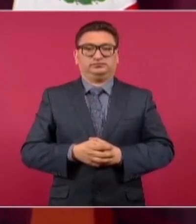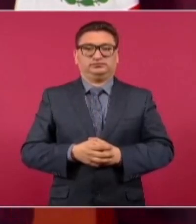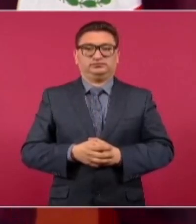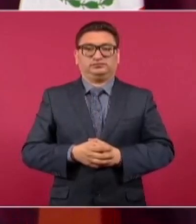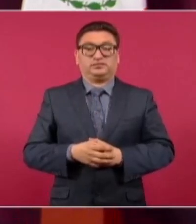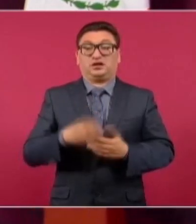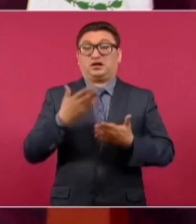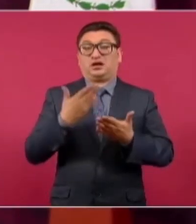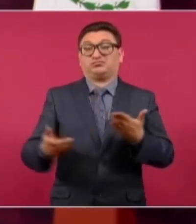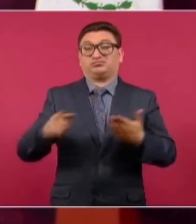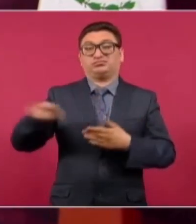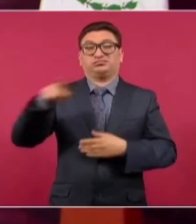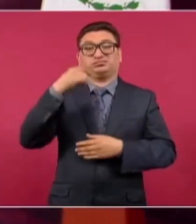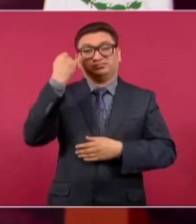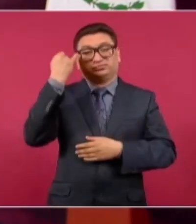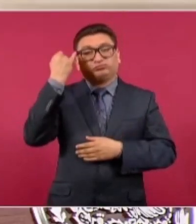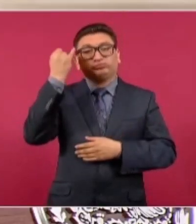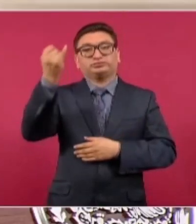se van por